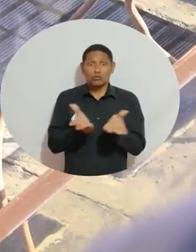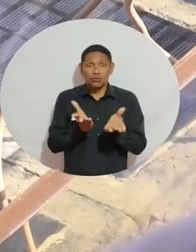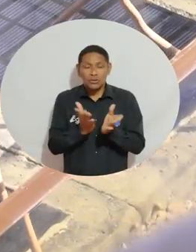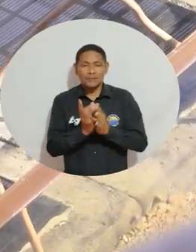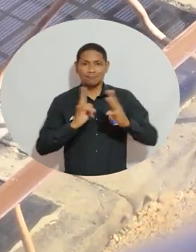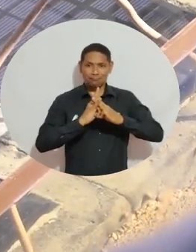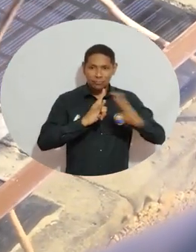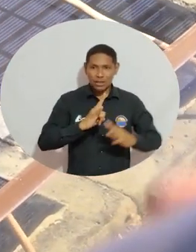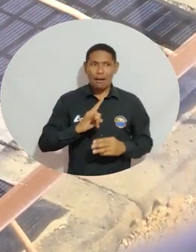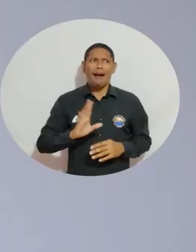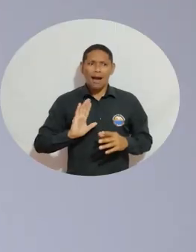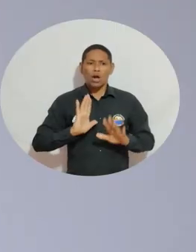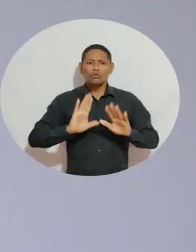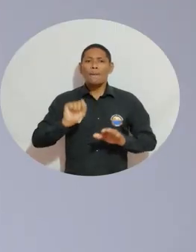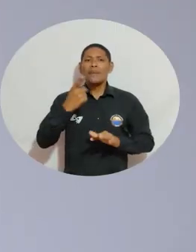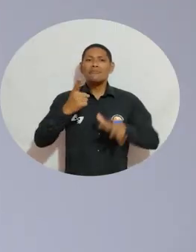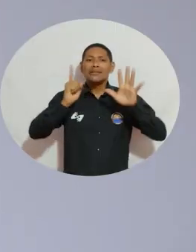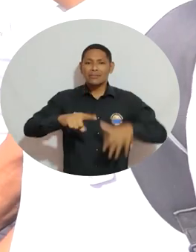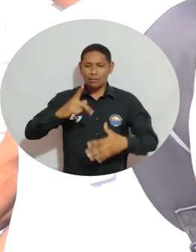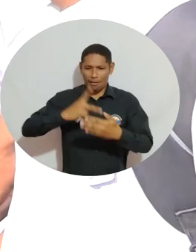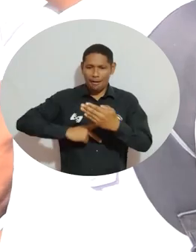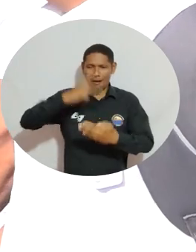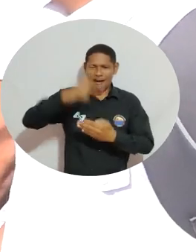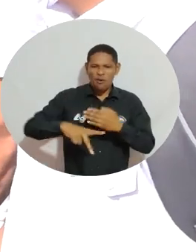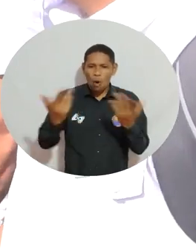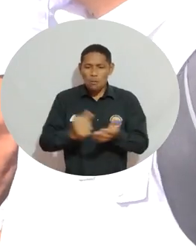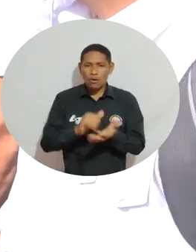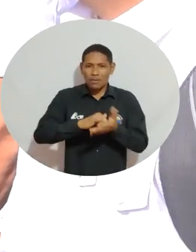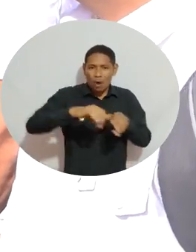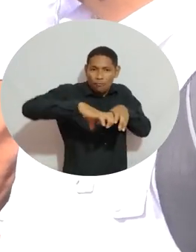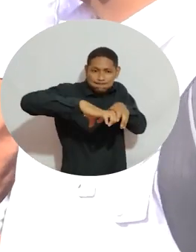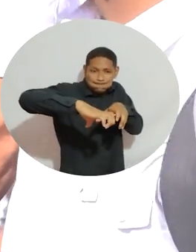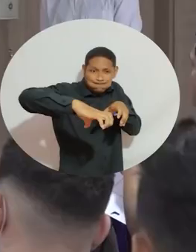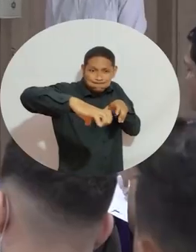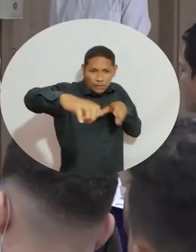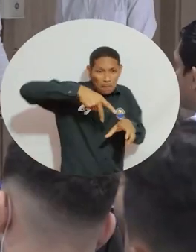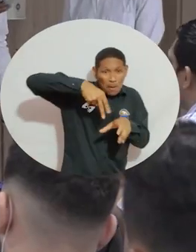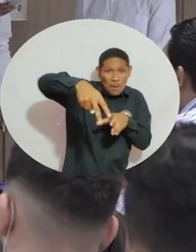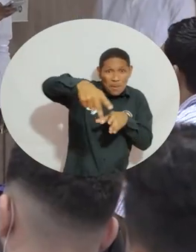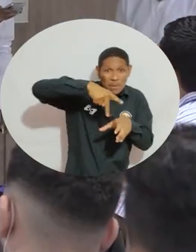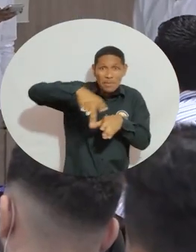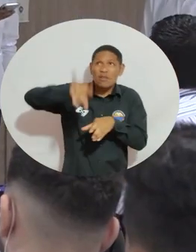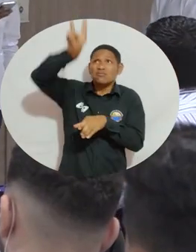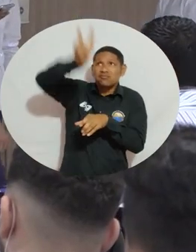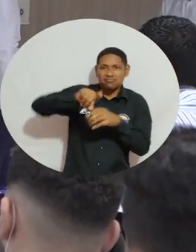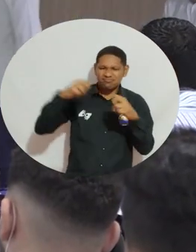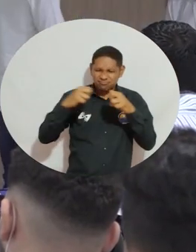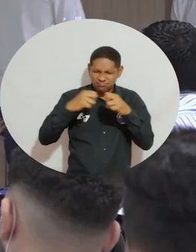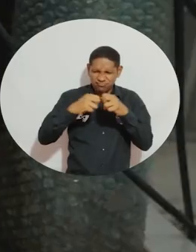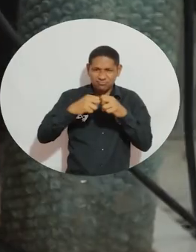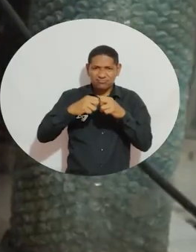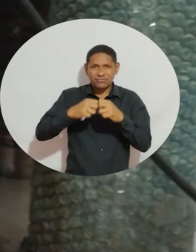Universidad del Magdalena sustentaron como trabajo final de primer semestre prototipos de pavimento solar fotovoltaico con capacidad de